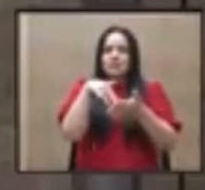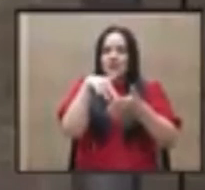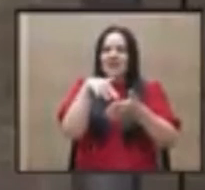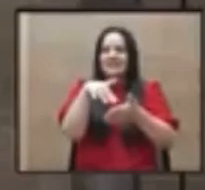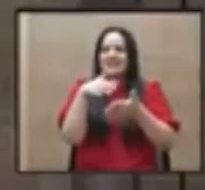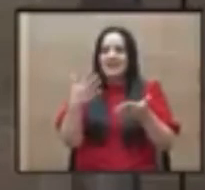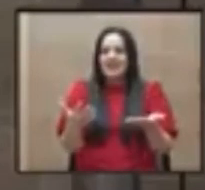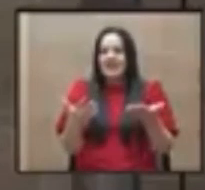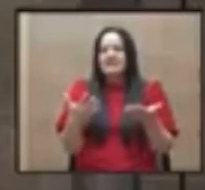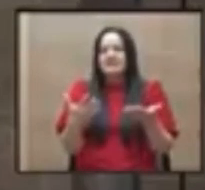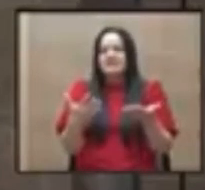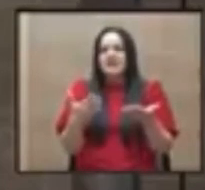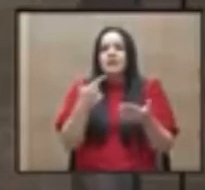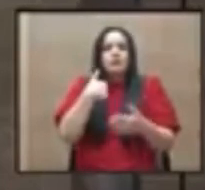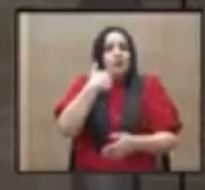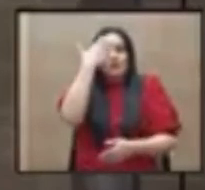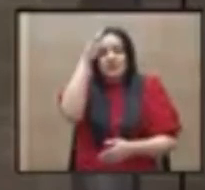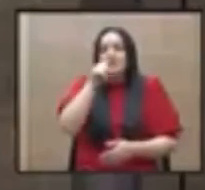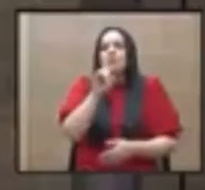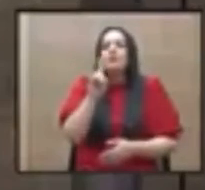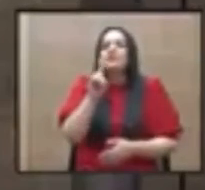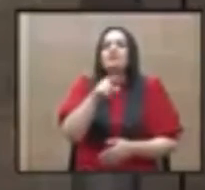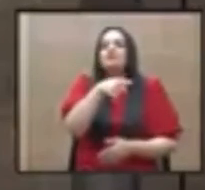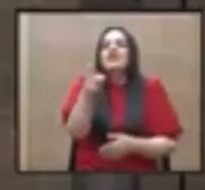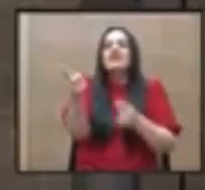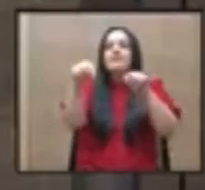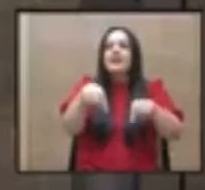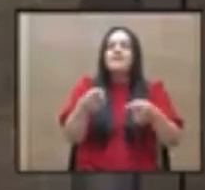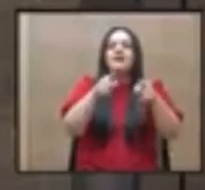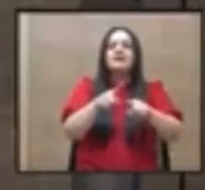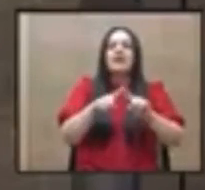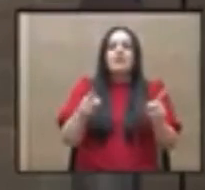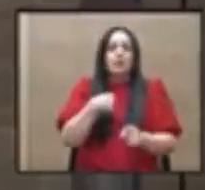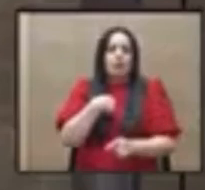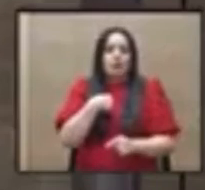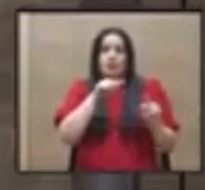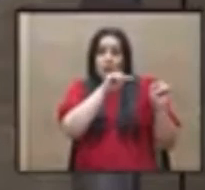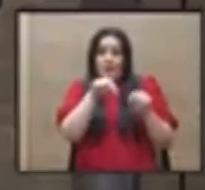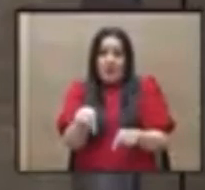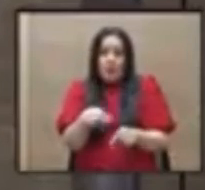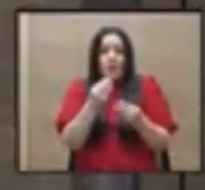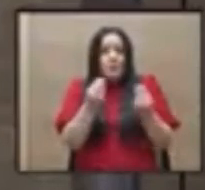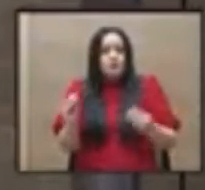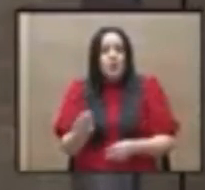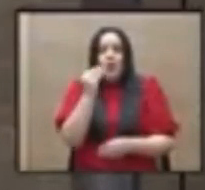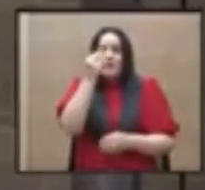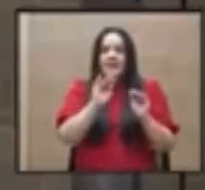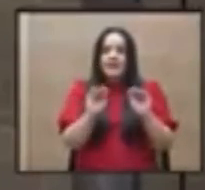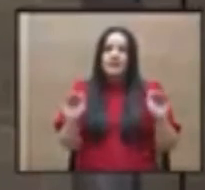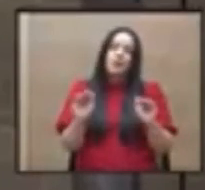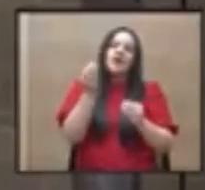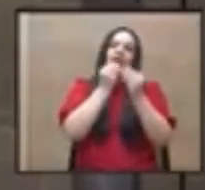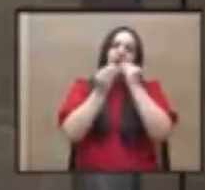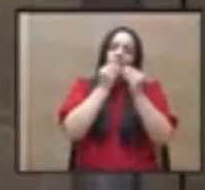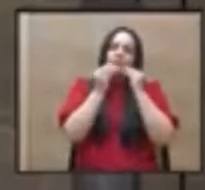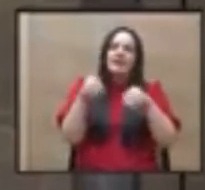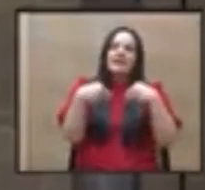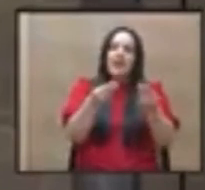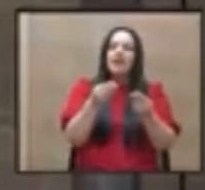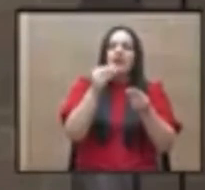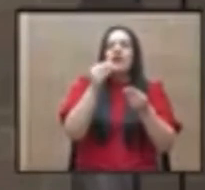no sé si donde ustedes vienen pasa, pero donde yo vengo hay muchísimos jóvenes y niños que la comida que les dan en el colegio, en la escuela, es la